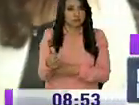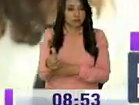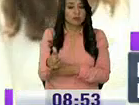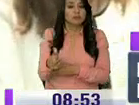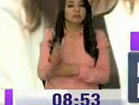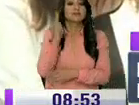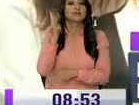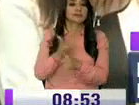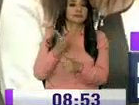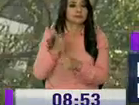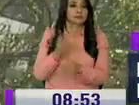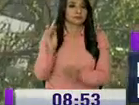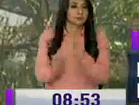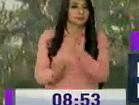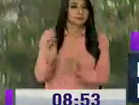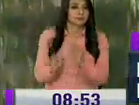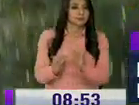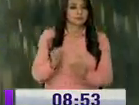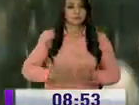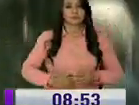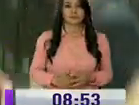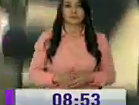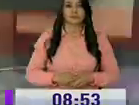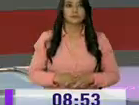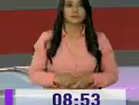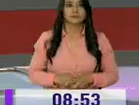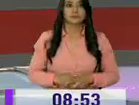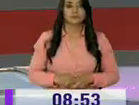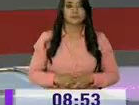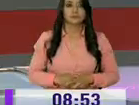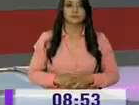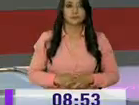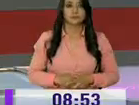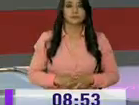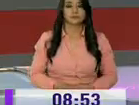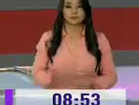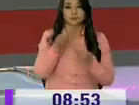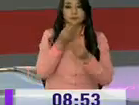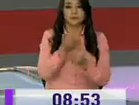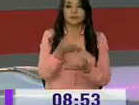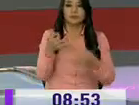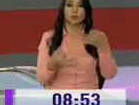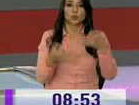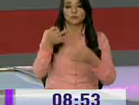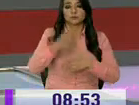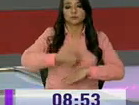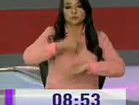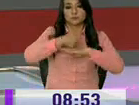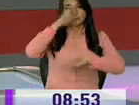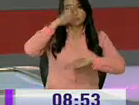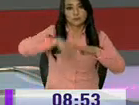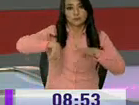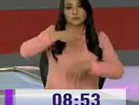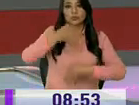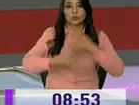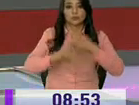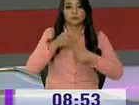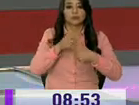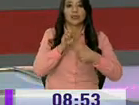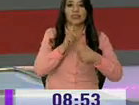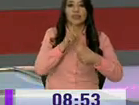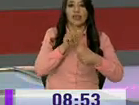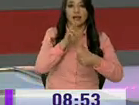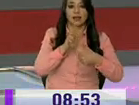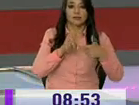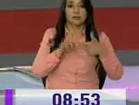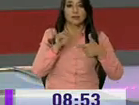durante 3 meses. Informó Javier Rosero. Vamos a contarles que los jueces de la Corte Nacional de Justicia, Edgar Flores y Luis